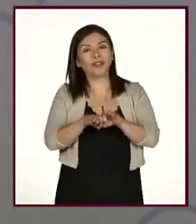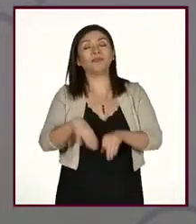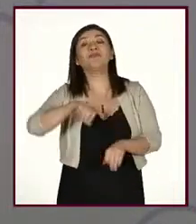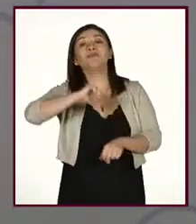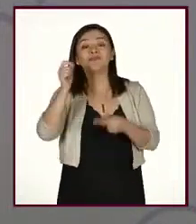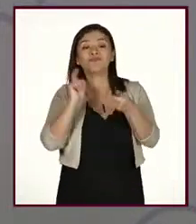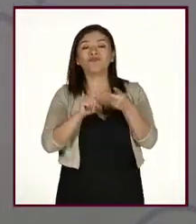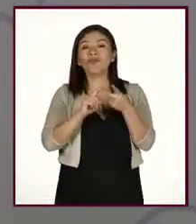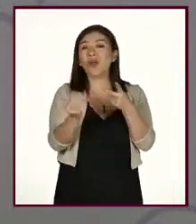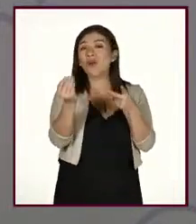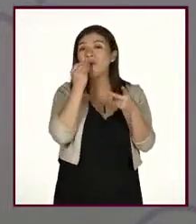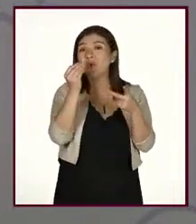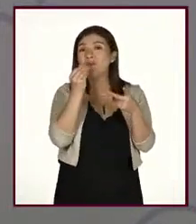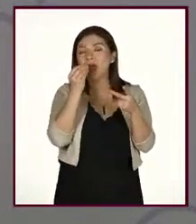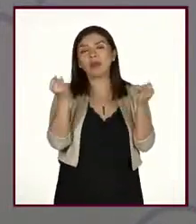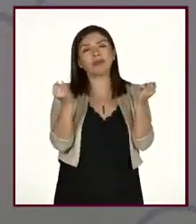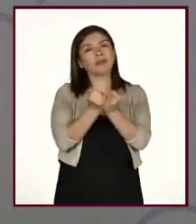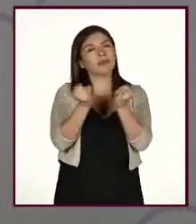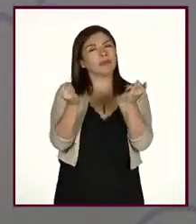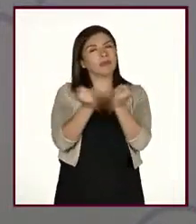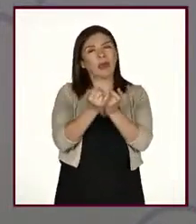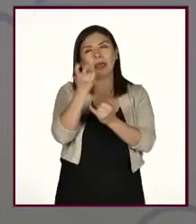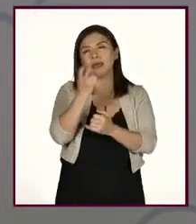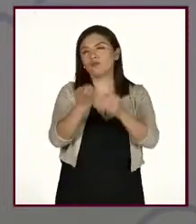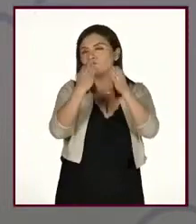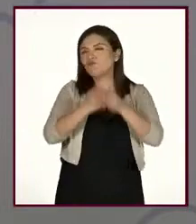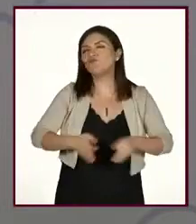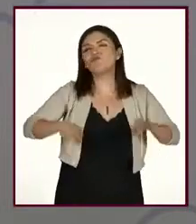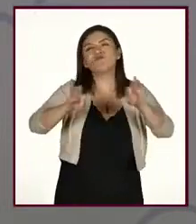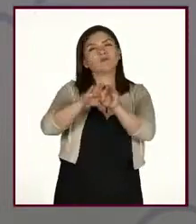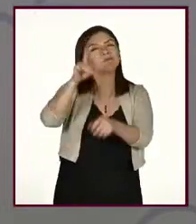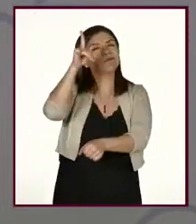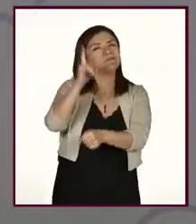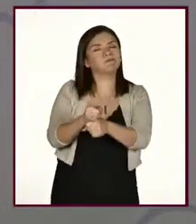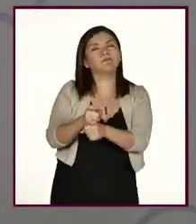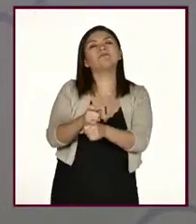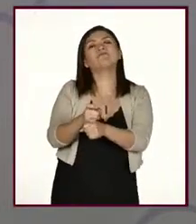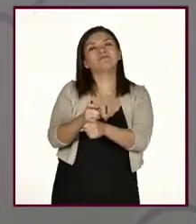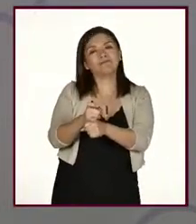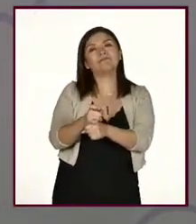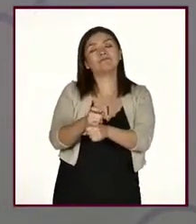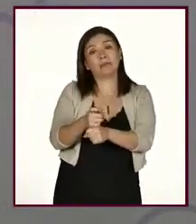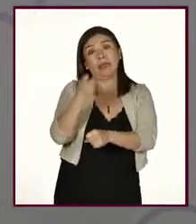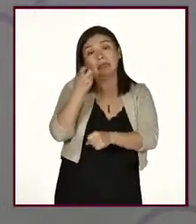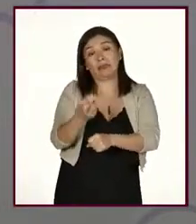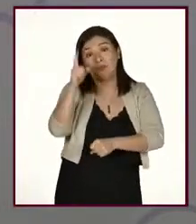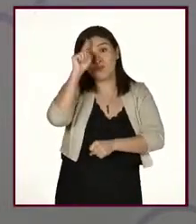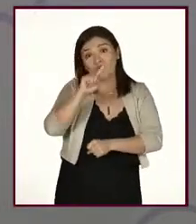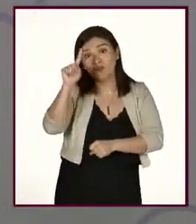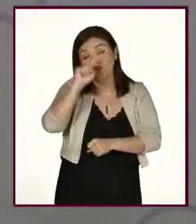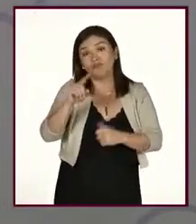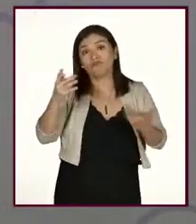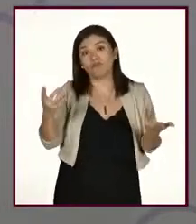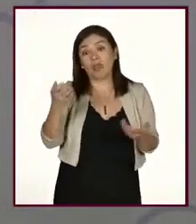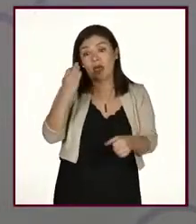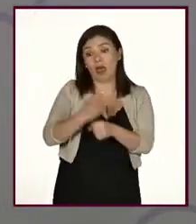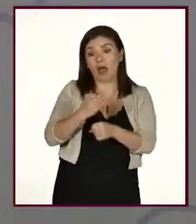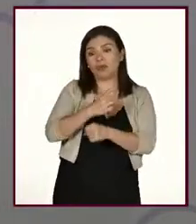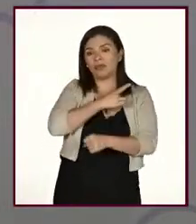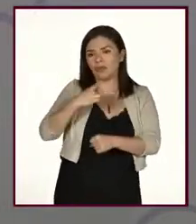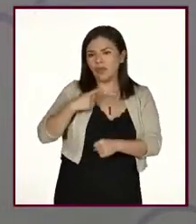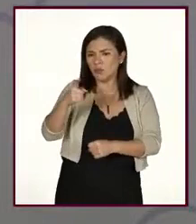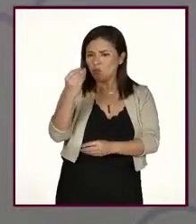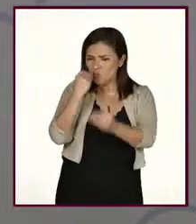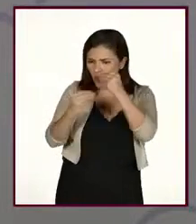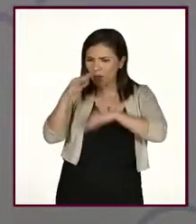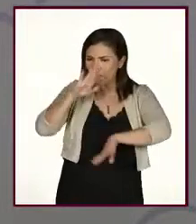Nuestra alimentación. Nuestra alimentación pues es primordial, es básica, ¿sí? Estas recomendaciones pues de actualmente tener una dieta